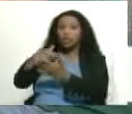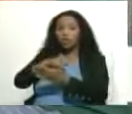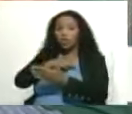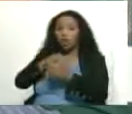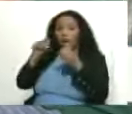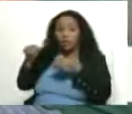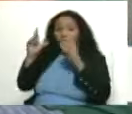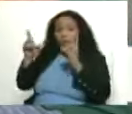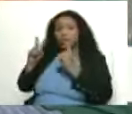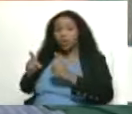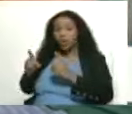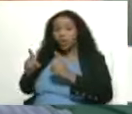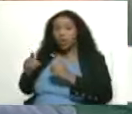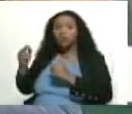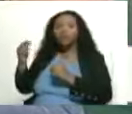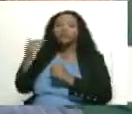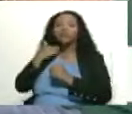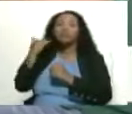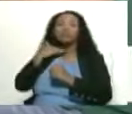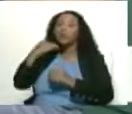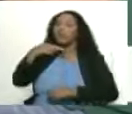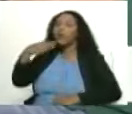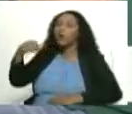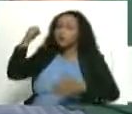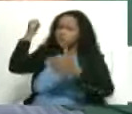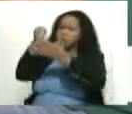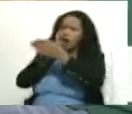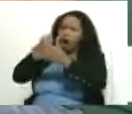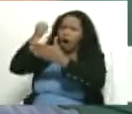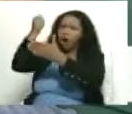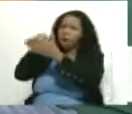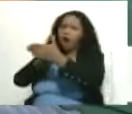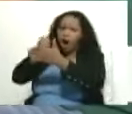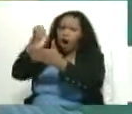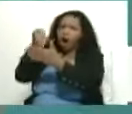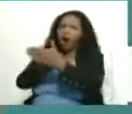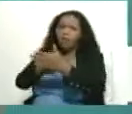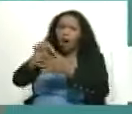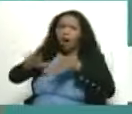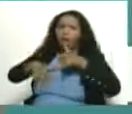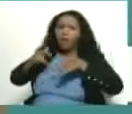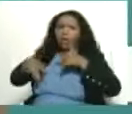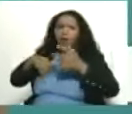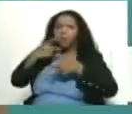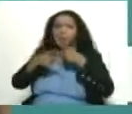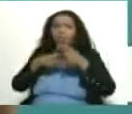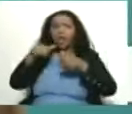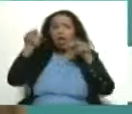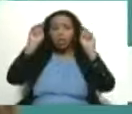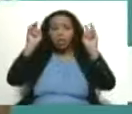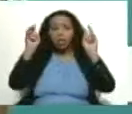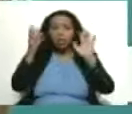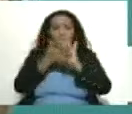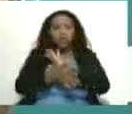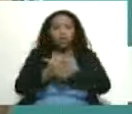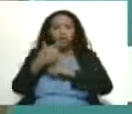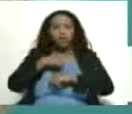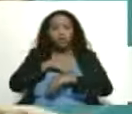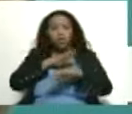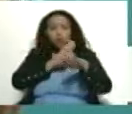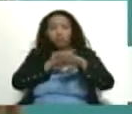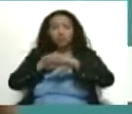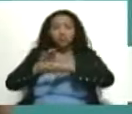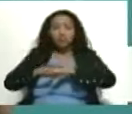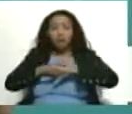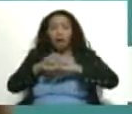la decisión de elevar nuestra voz de protesta, de elevar nuestra actividad política en torno a este tema, y